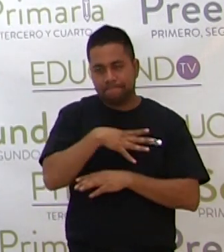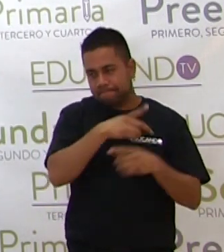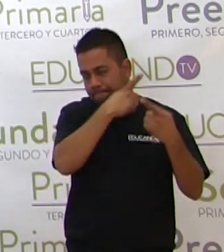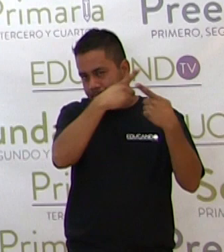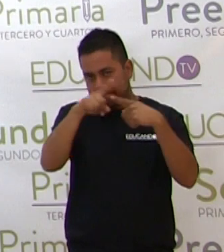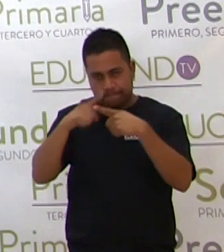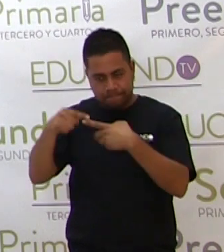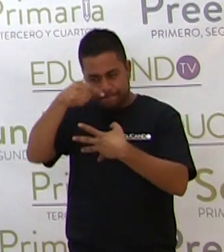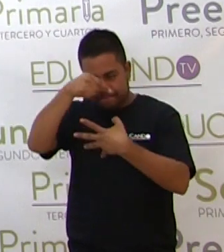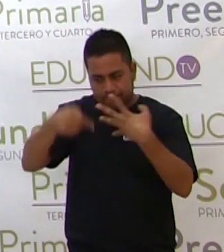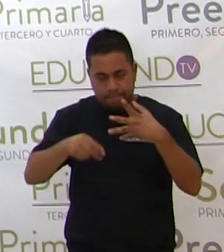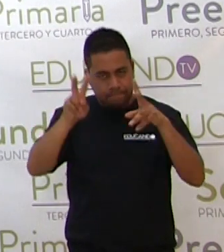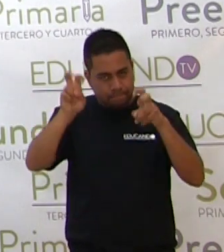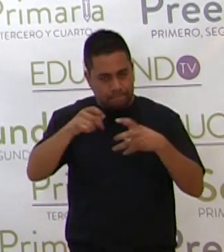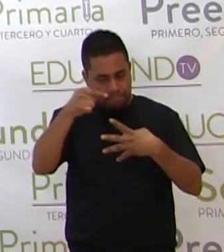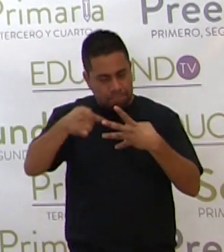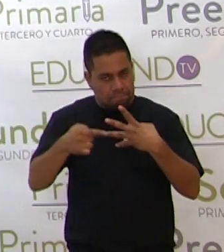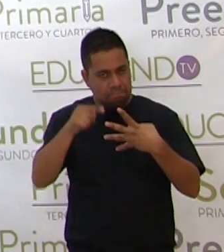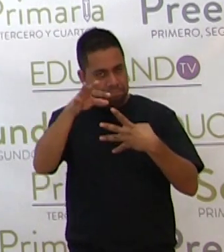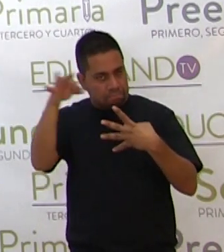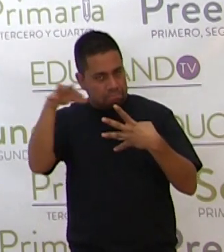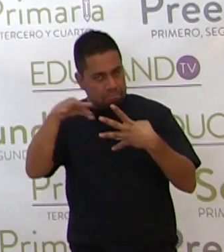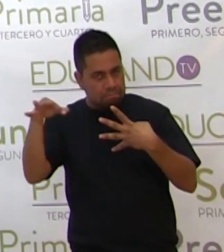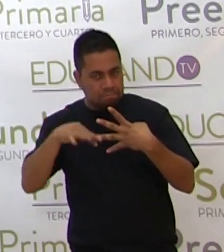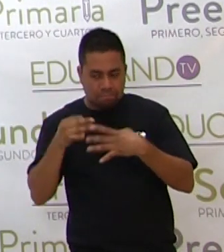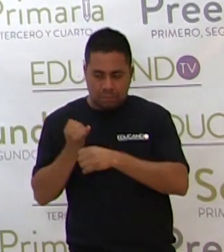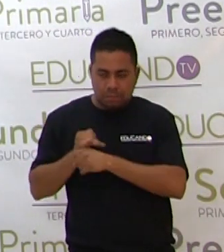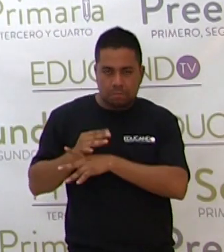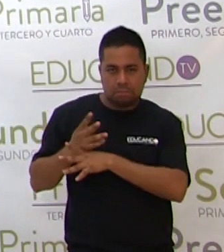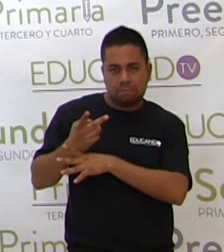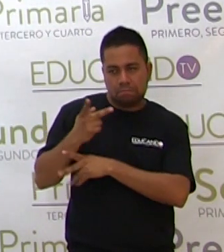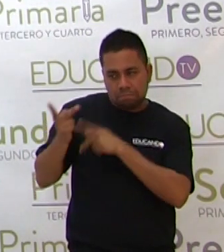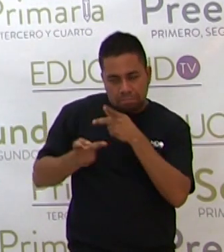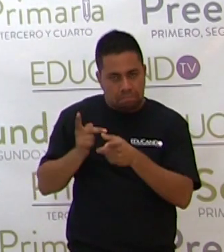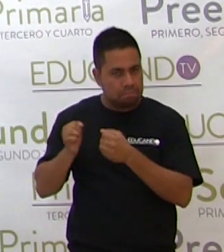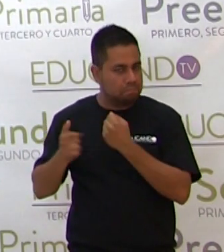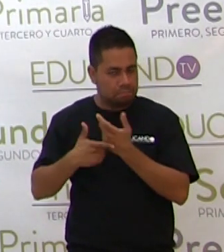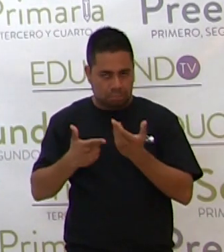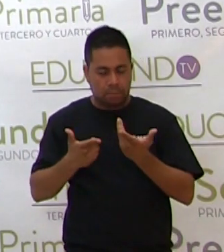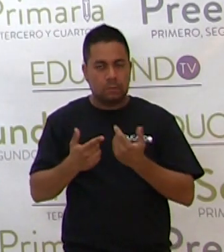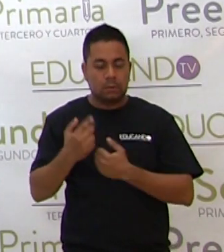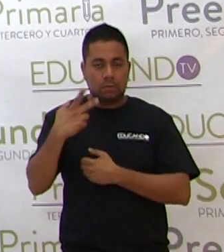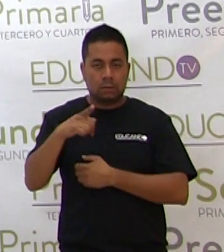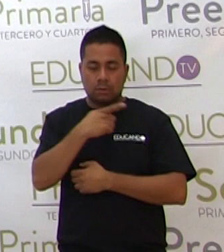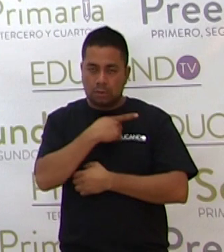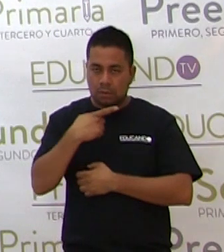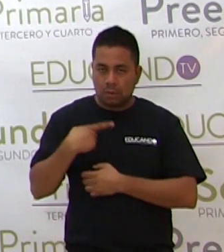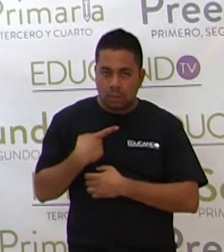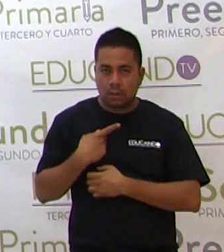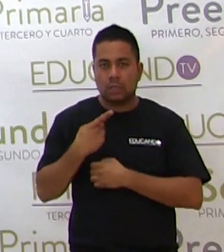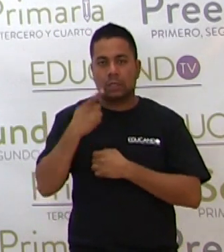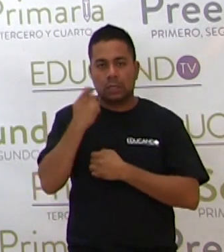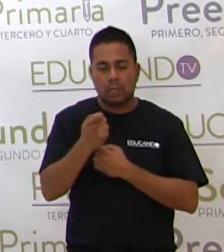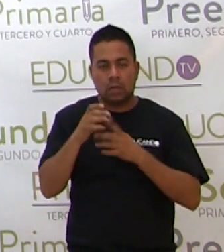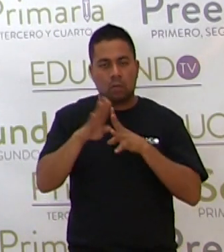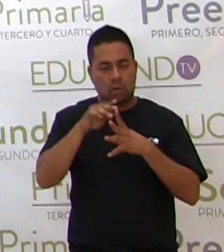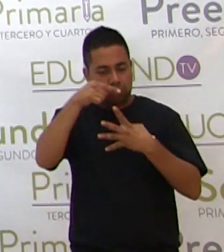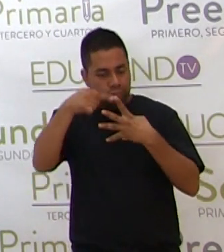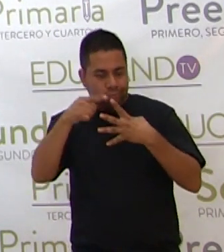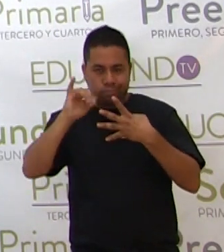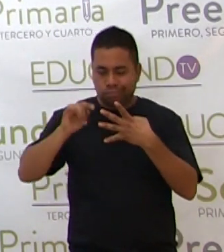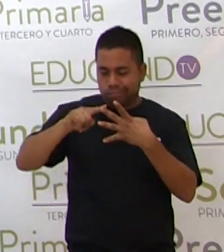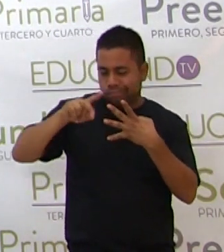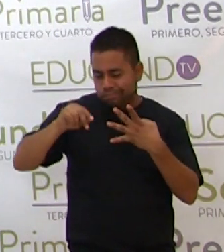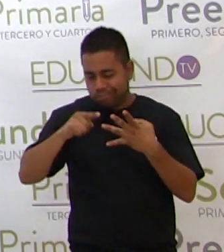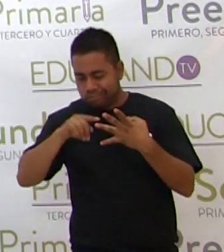aspectos del tema que uno puede recabar información pero uno necesita discriminar qué